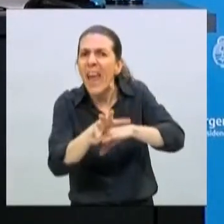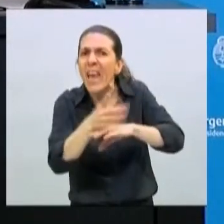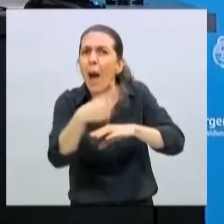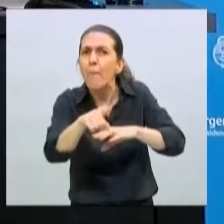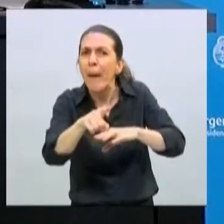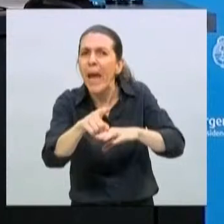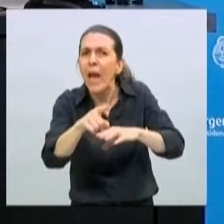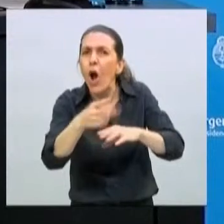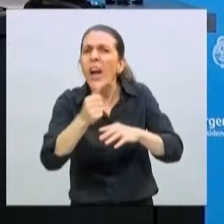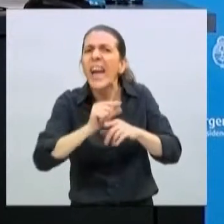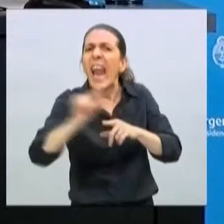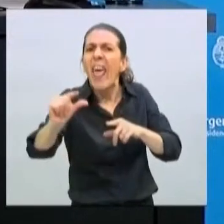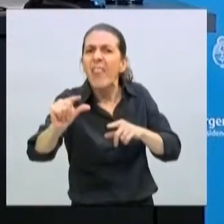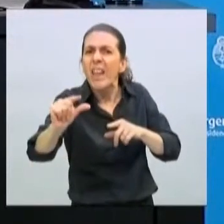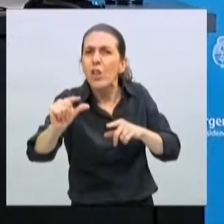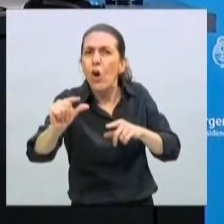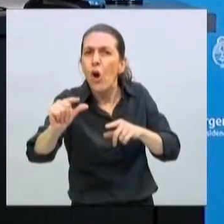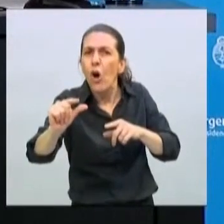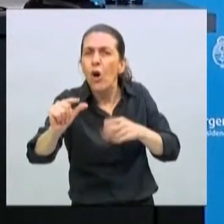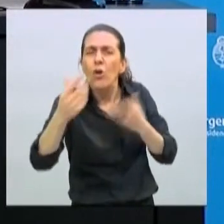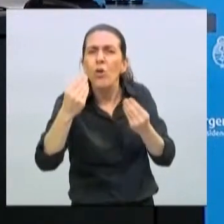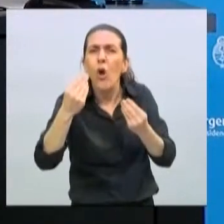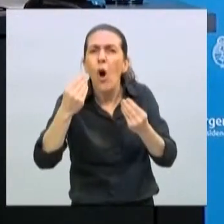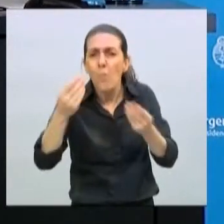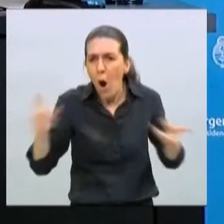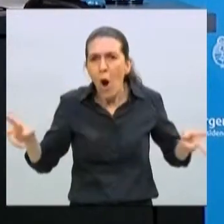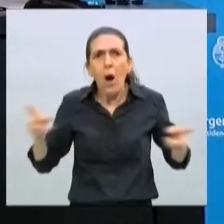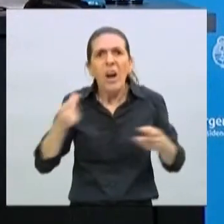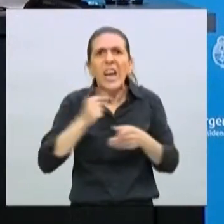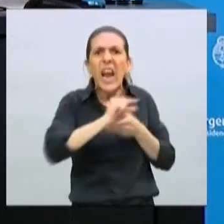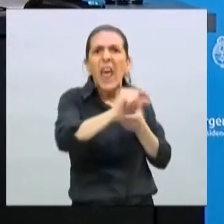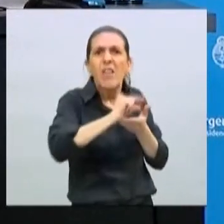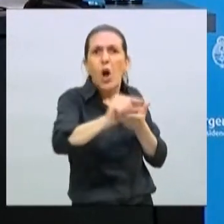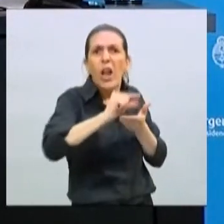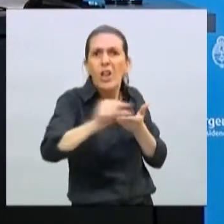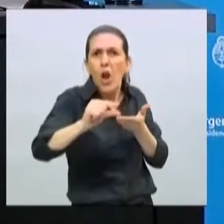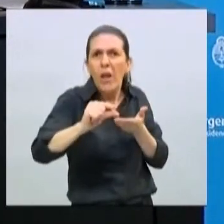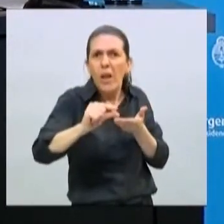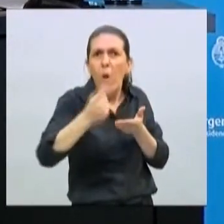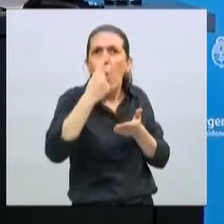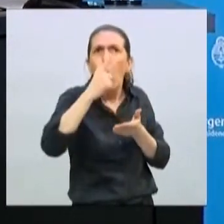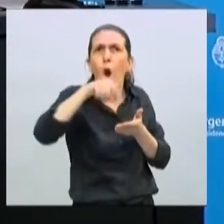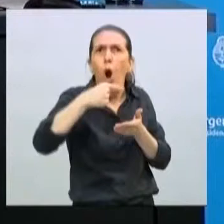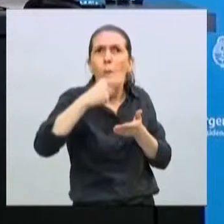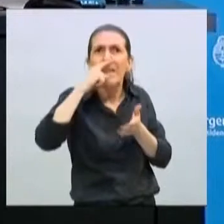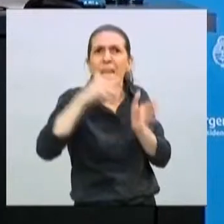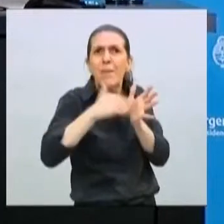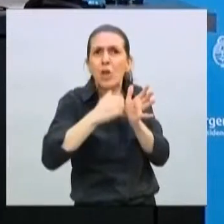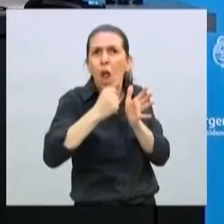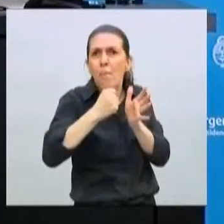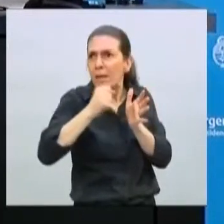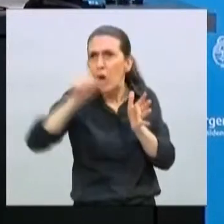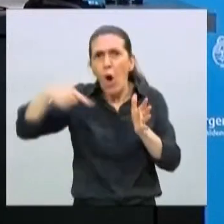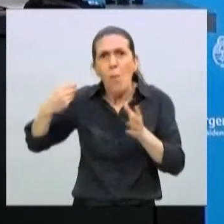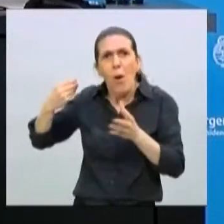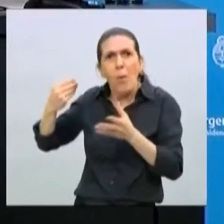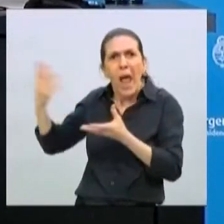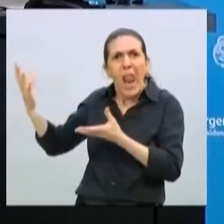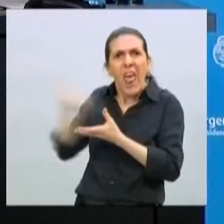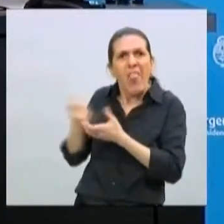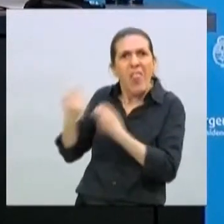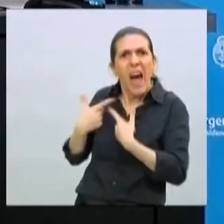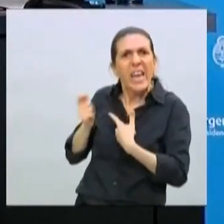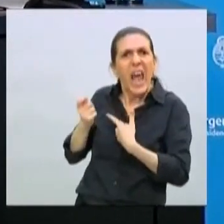al crédito, ¿de dónde se puede conseguir tanto dinero y cómo se puede evitar una gran suba de la inflación?